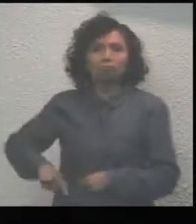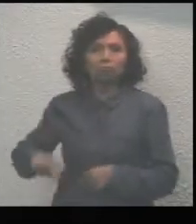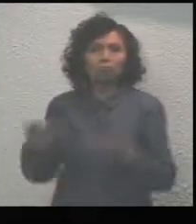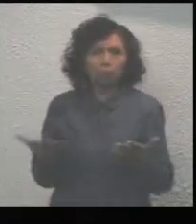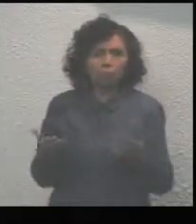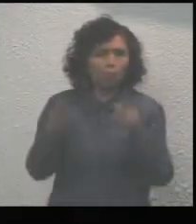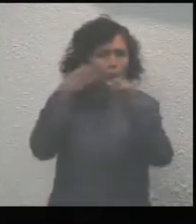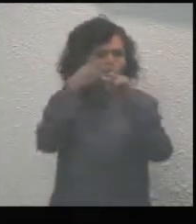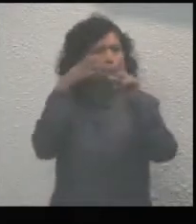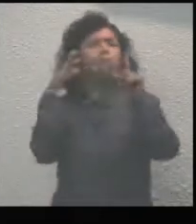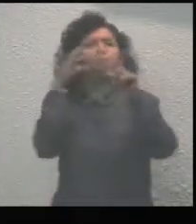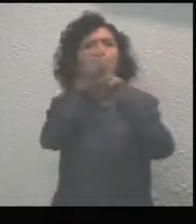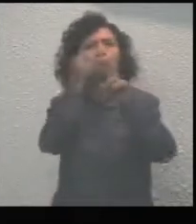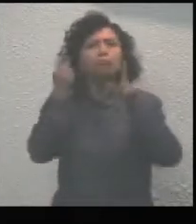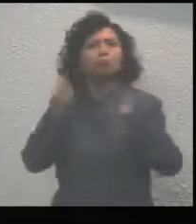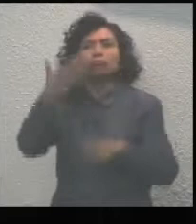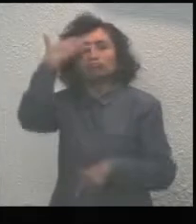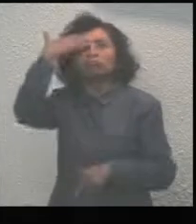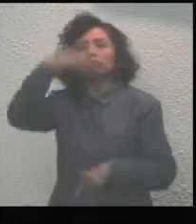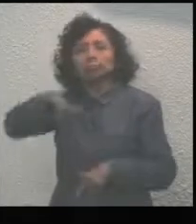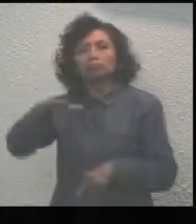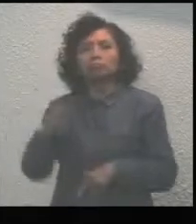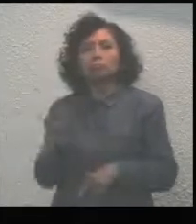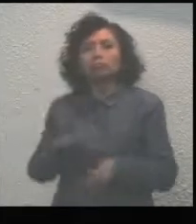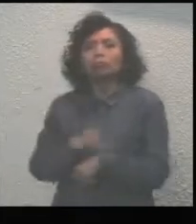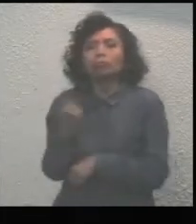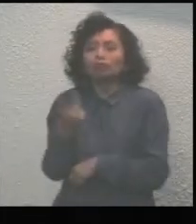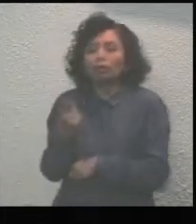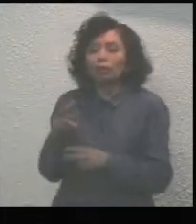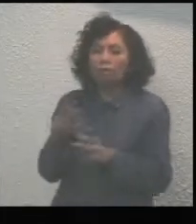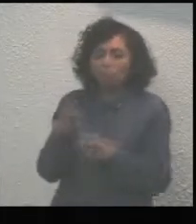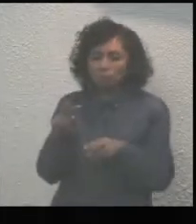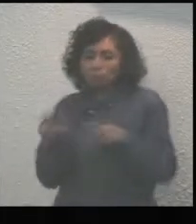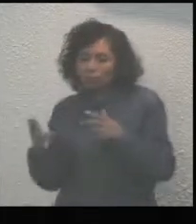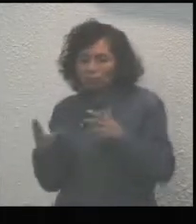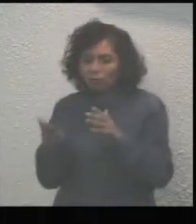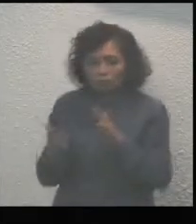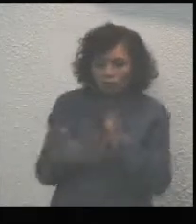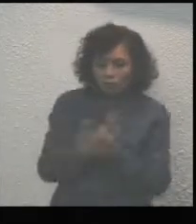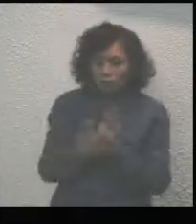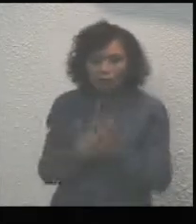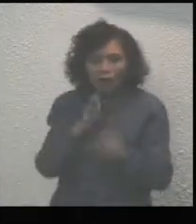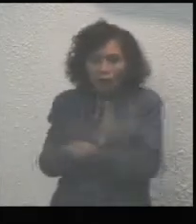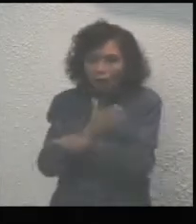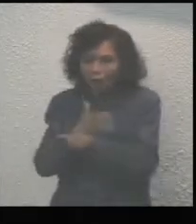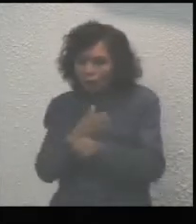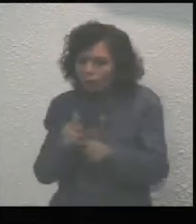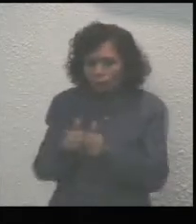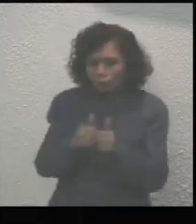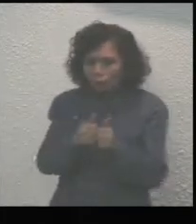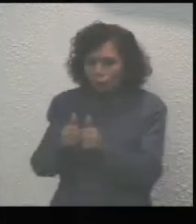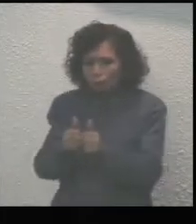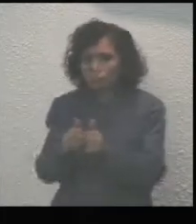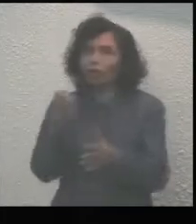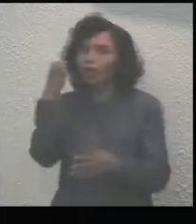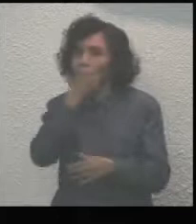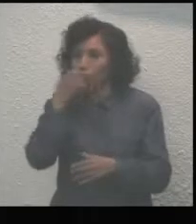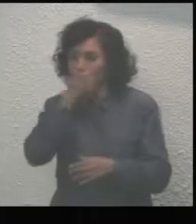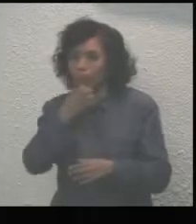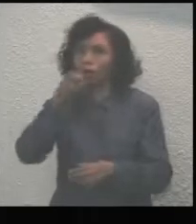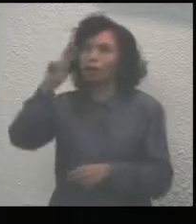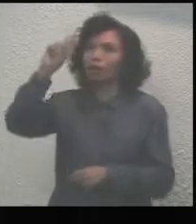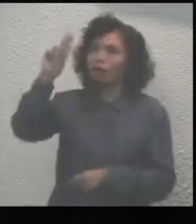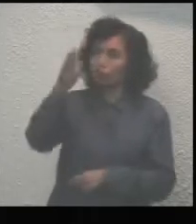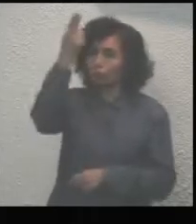importantes logros. Lo sabemos bien porque hemos gobernado y construido casi la totalidad de escuelas,